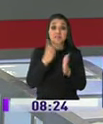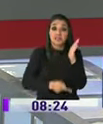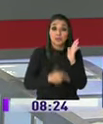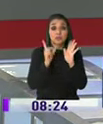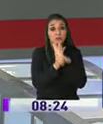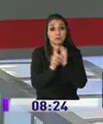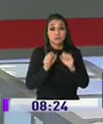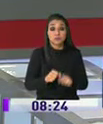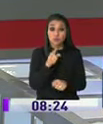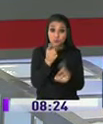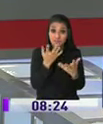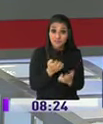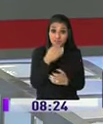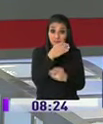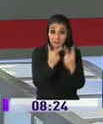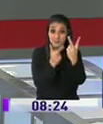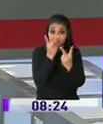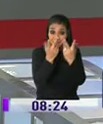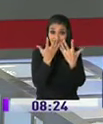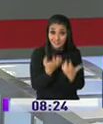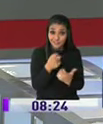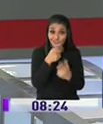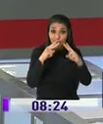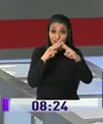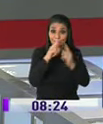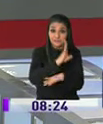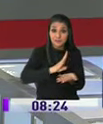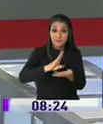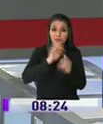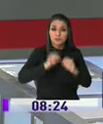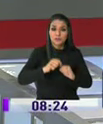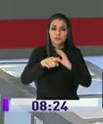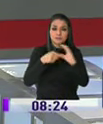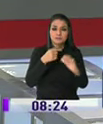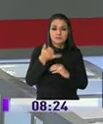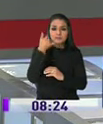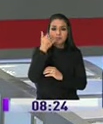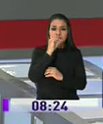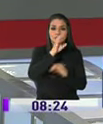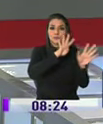parte de estos reportajes y que conozcamos su barrio, puede comunicarse al